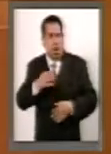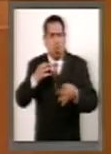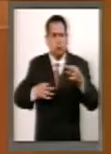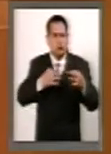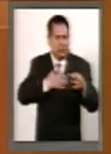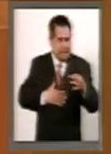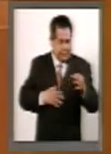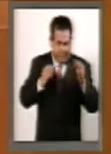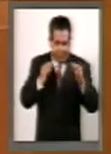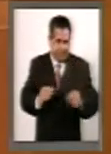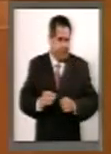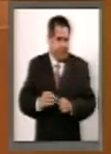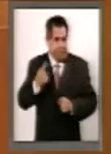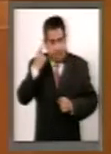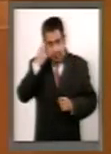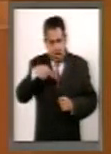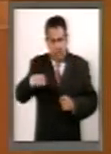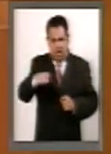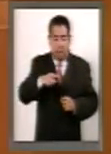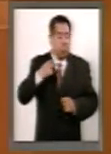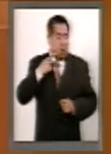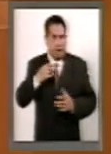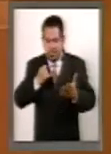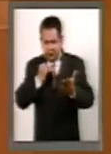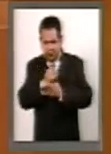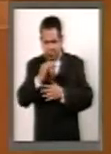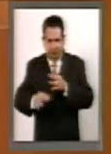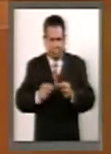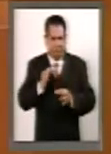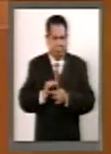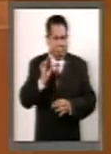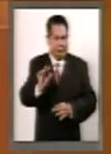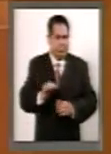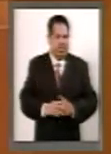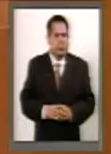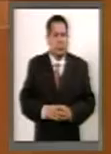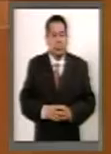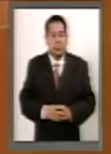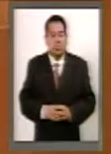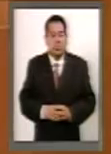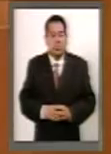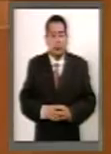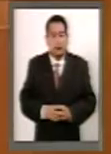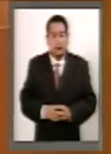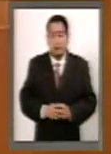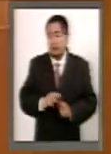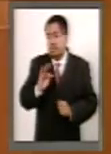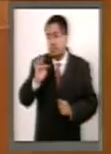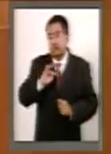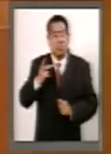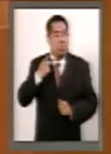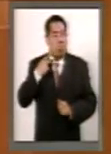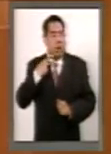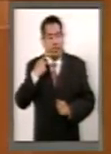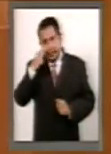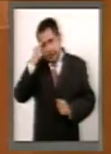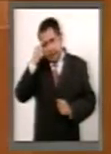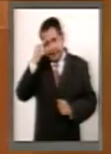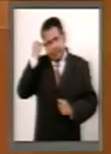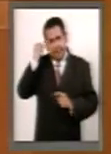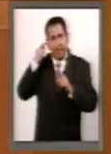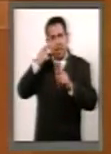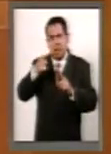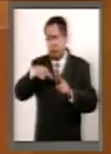reafirmar las decisiones políticas fundamentales. Si la esencia de la política es la búsqueda y la construcción